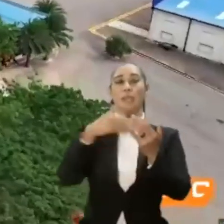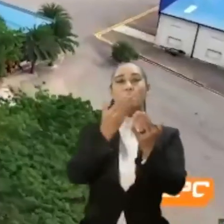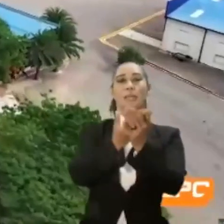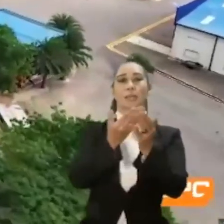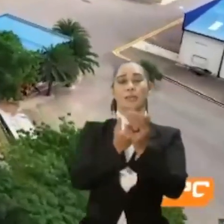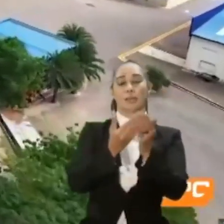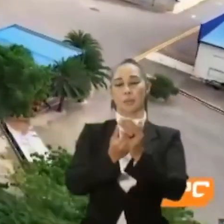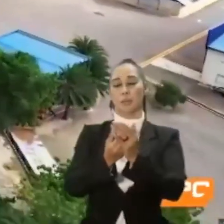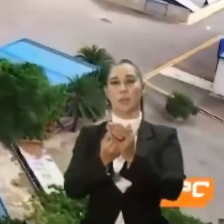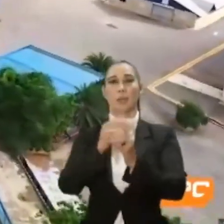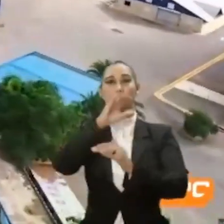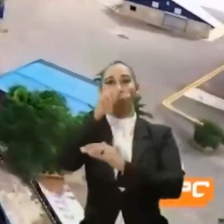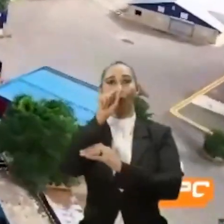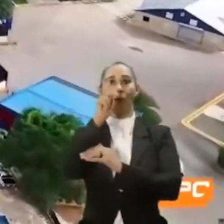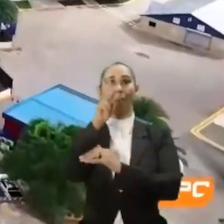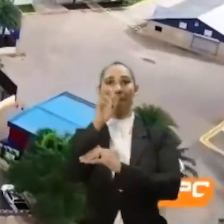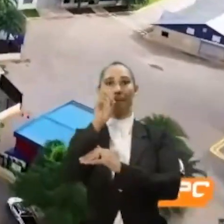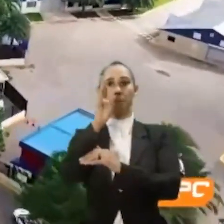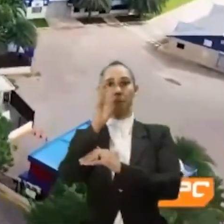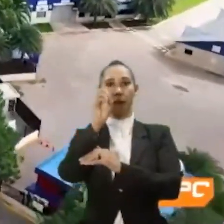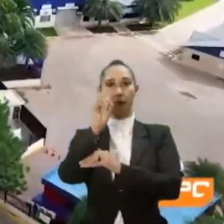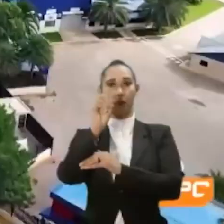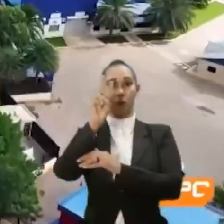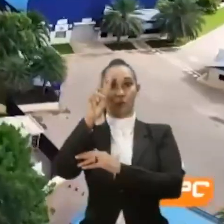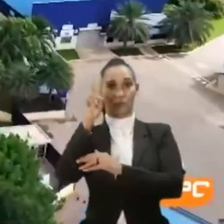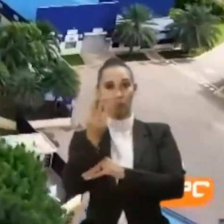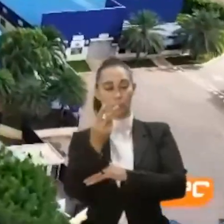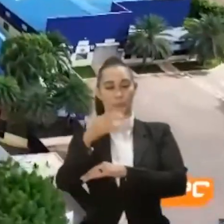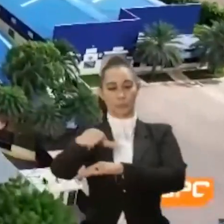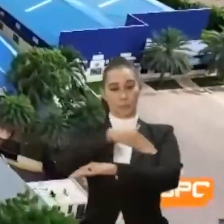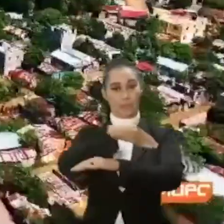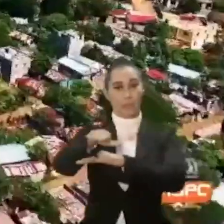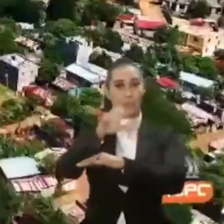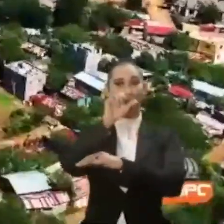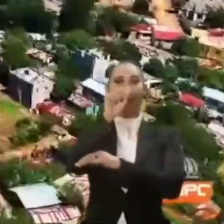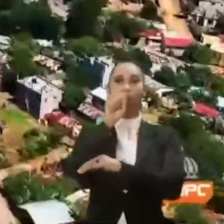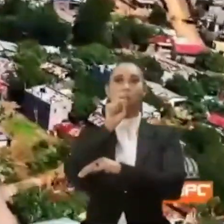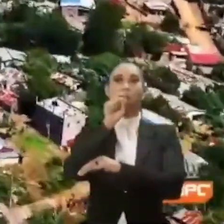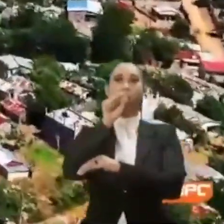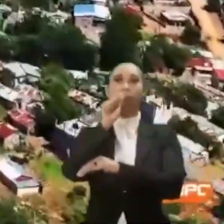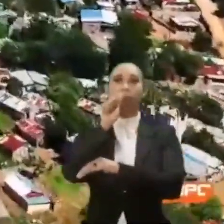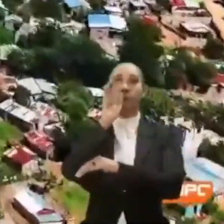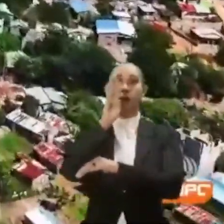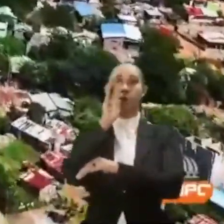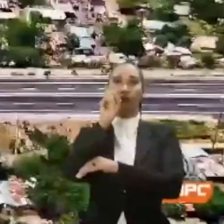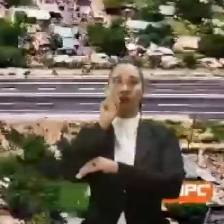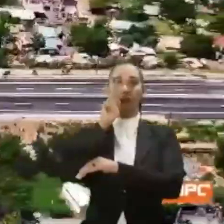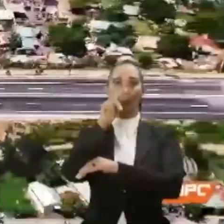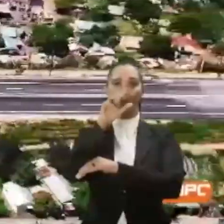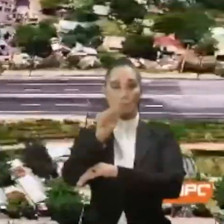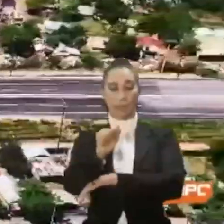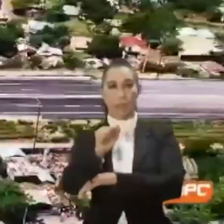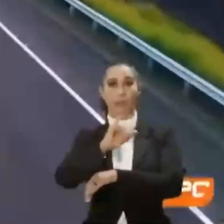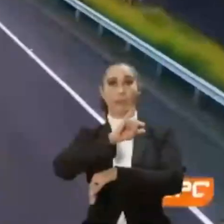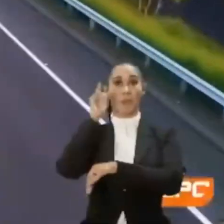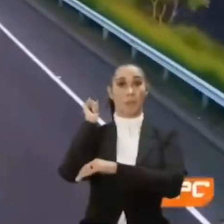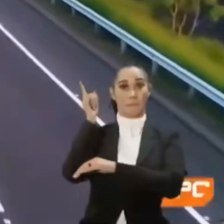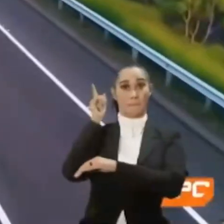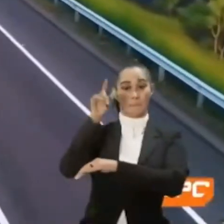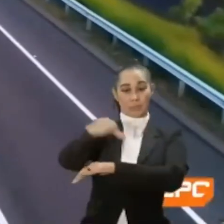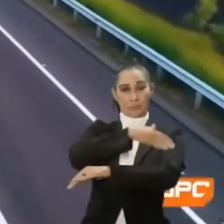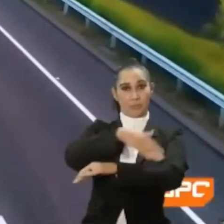II y su distribuidor en la etapa primera, la carretera Sabaneta Martín García, la carretera Joaquín Balaguer